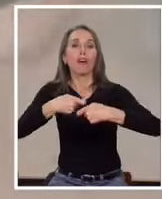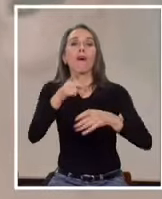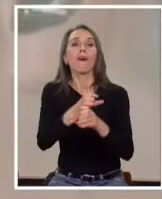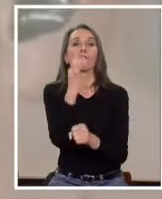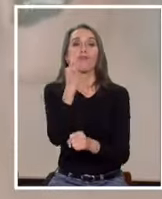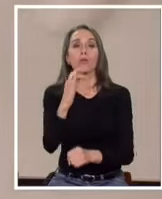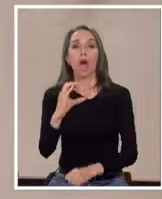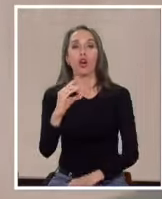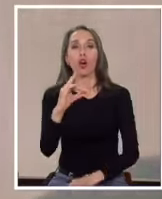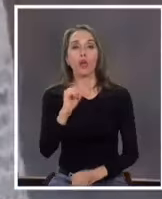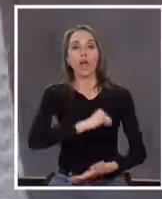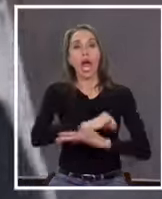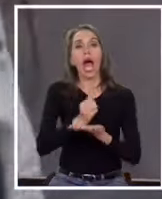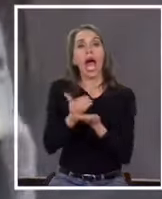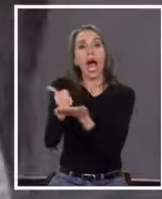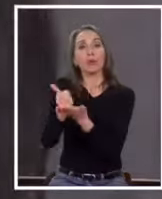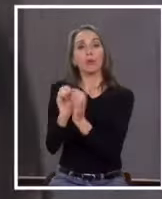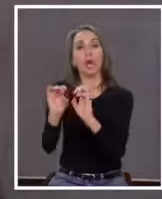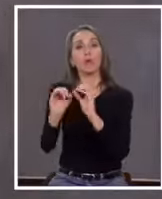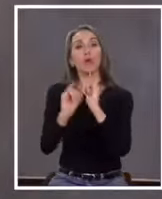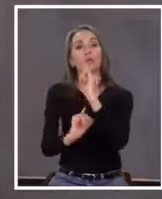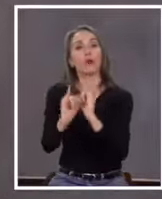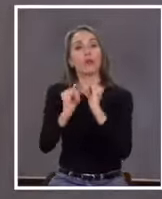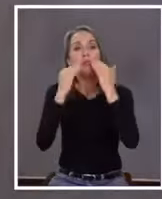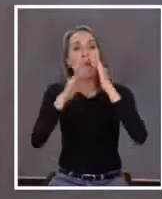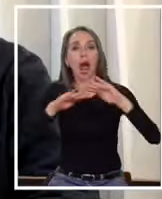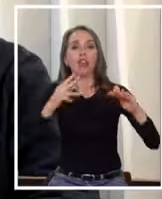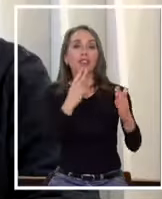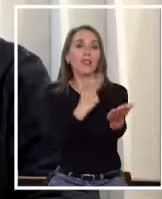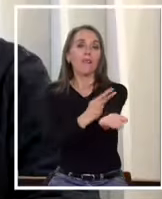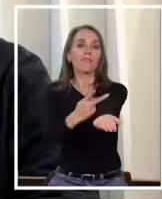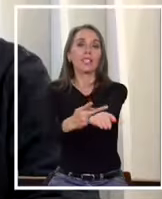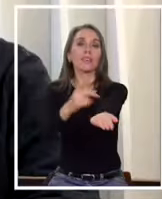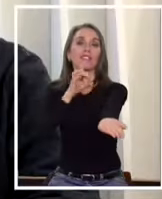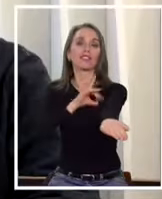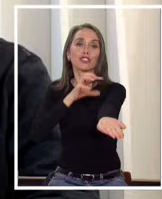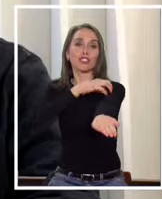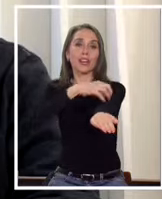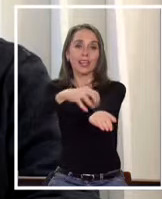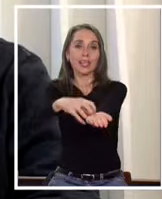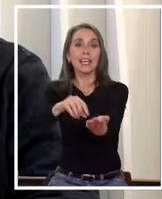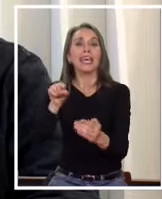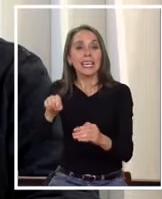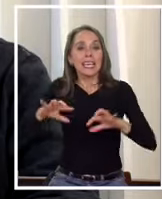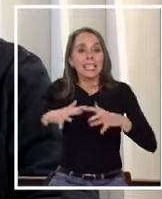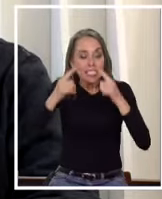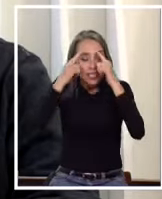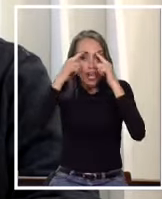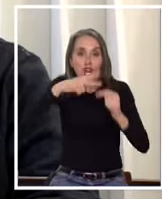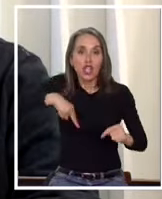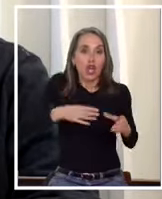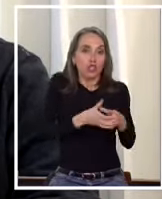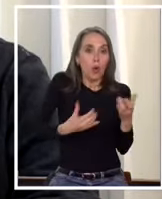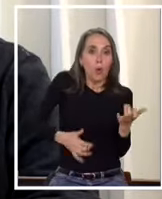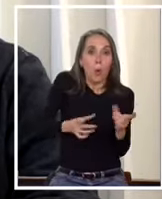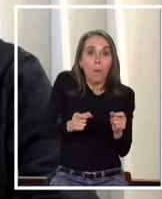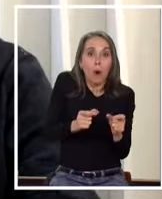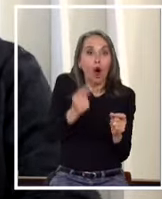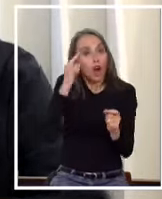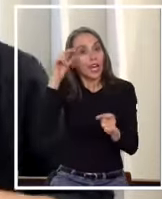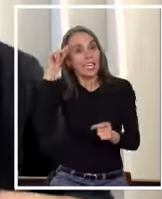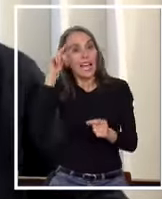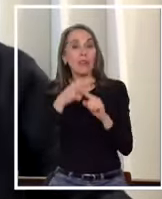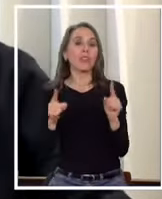Fundación CODEA, que ayuda con educación digital a niños de Chile. Hicimos un esfuerzo en cuanto a creatividad también. Va a ser distinto